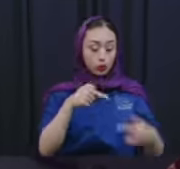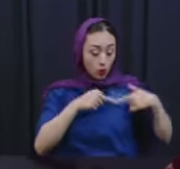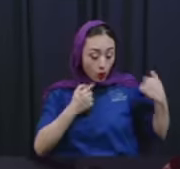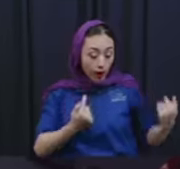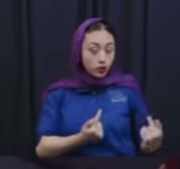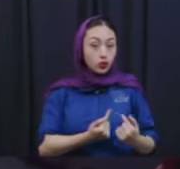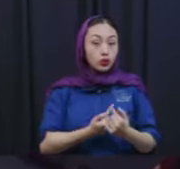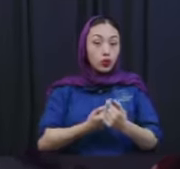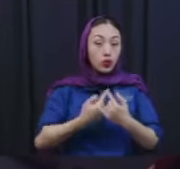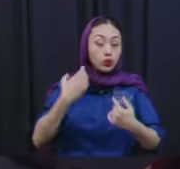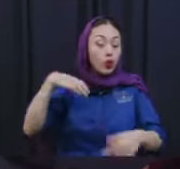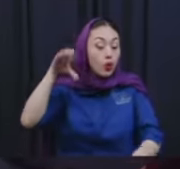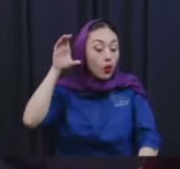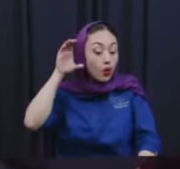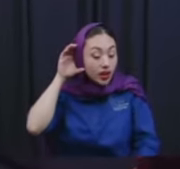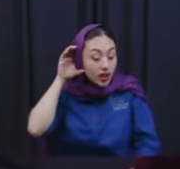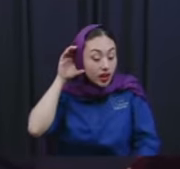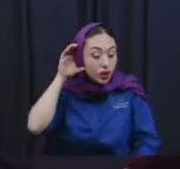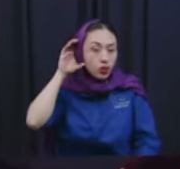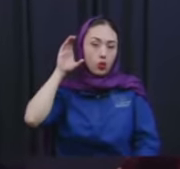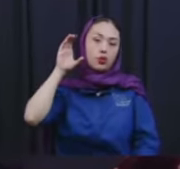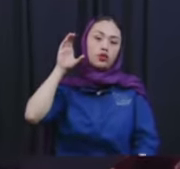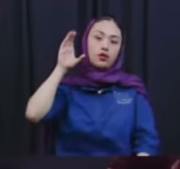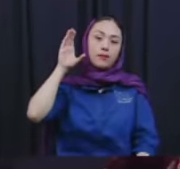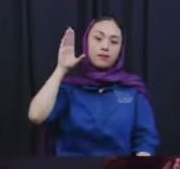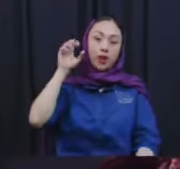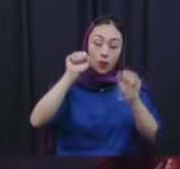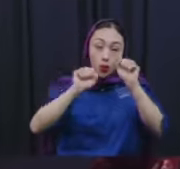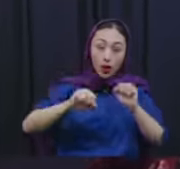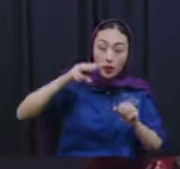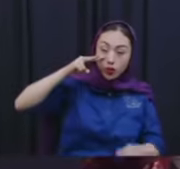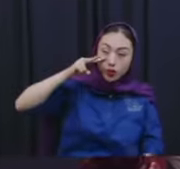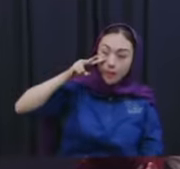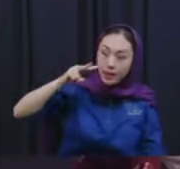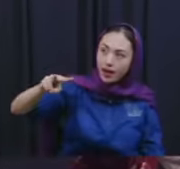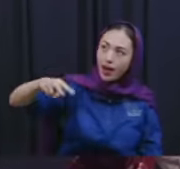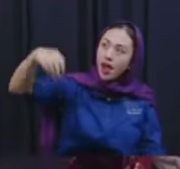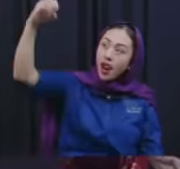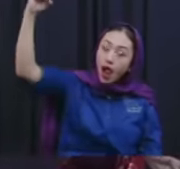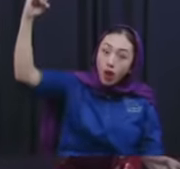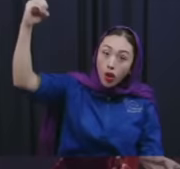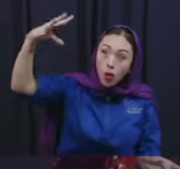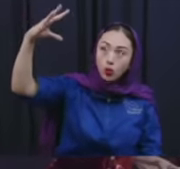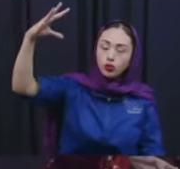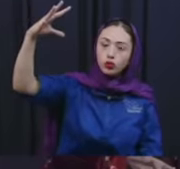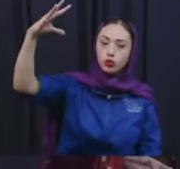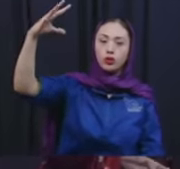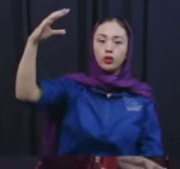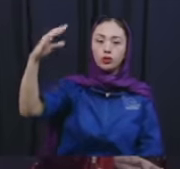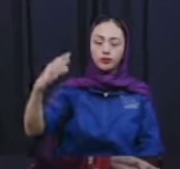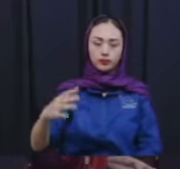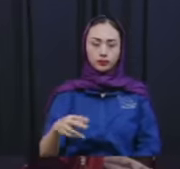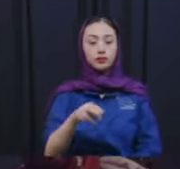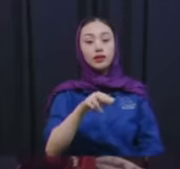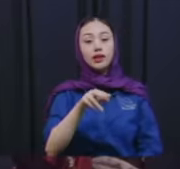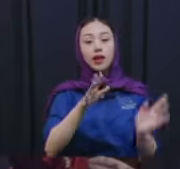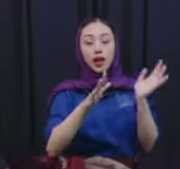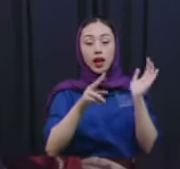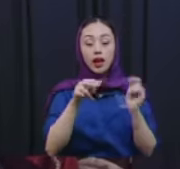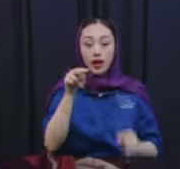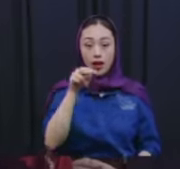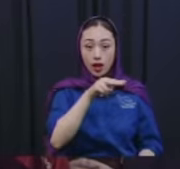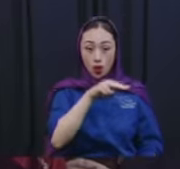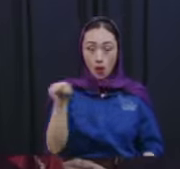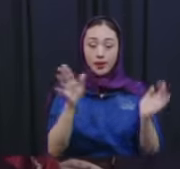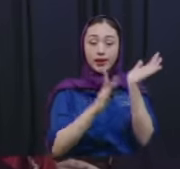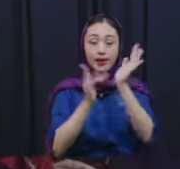oídos el vientre de la iglesia para que DEA luz nuestra nuestras manos señor en el nombre poderoso de